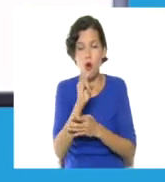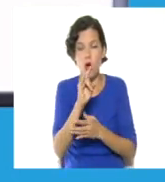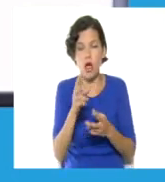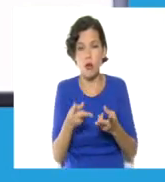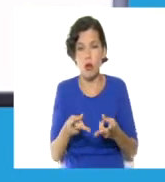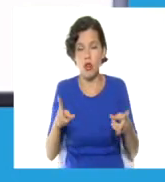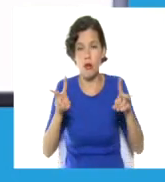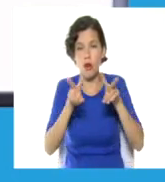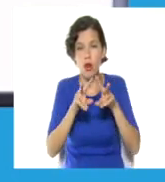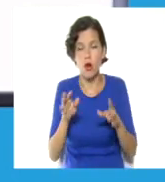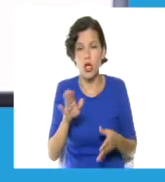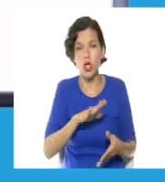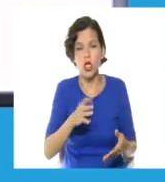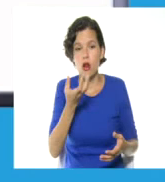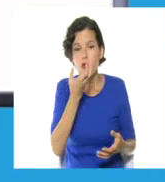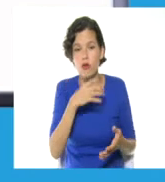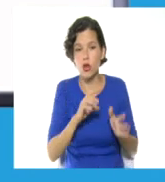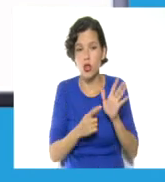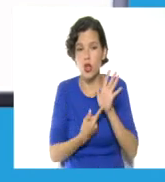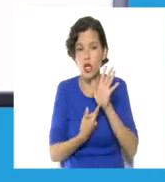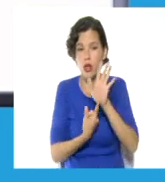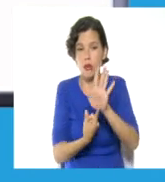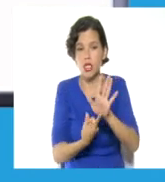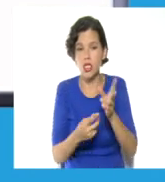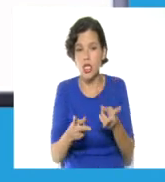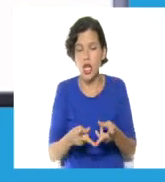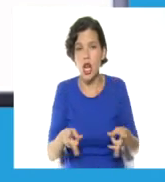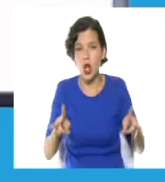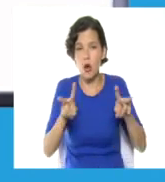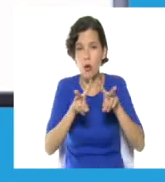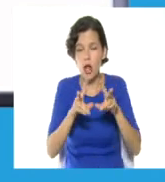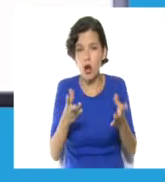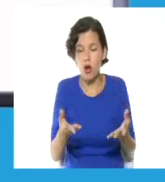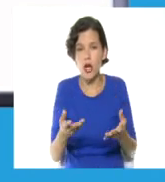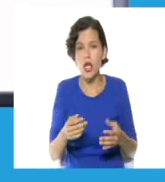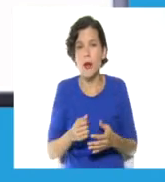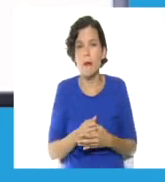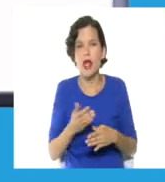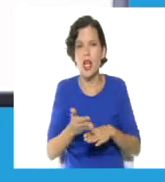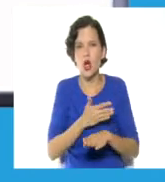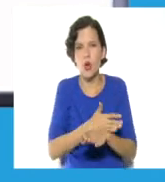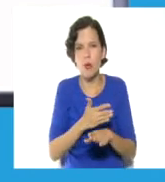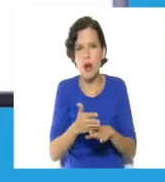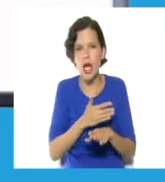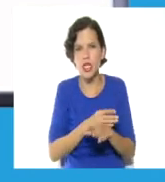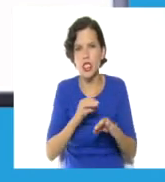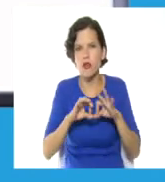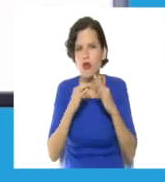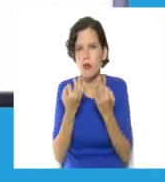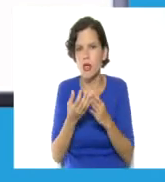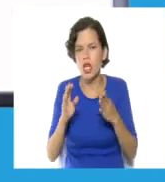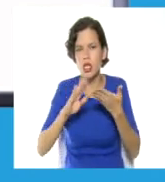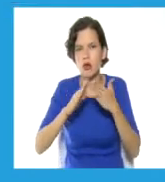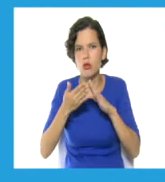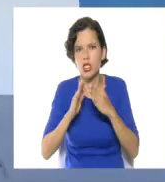en el cual los frutos representan los valores para la sana convivencia familiar y comunitaria.